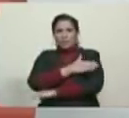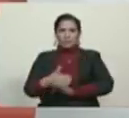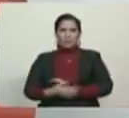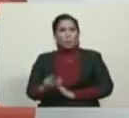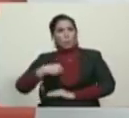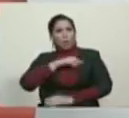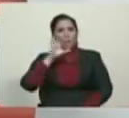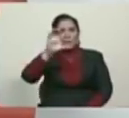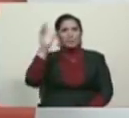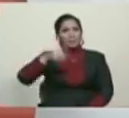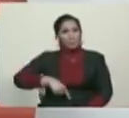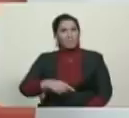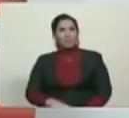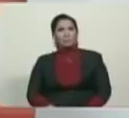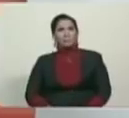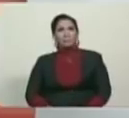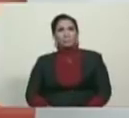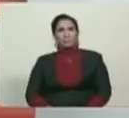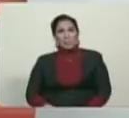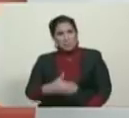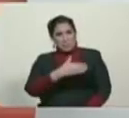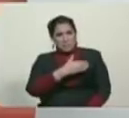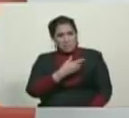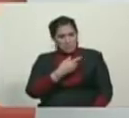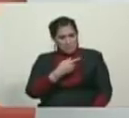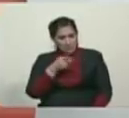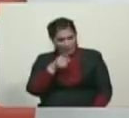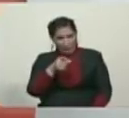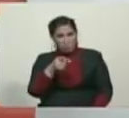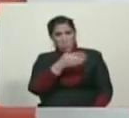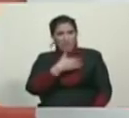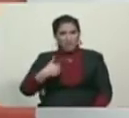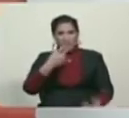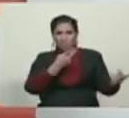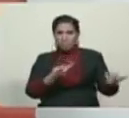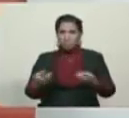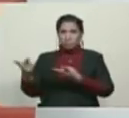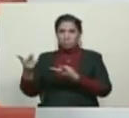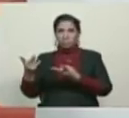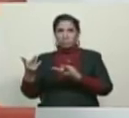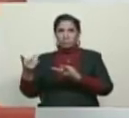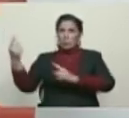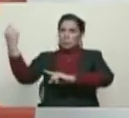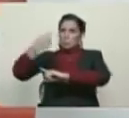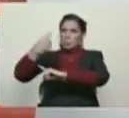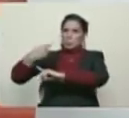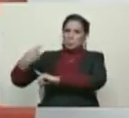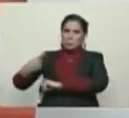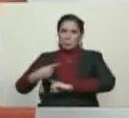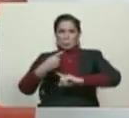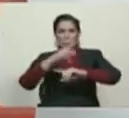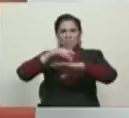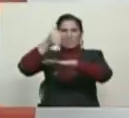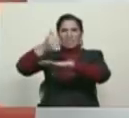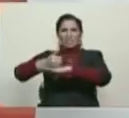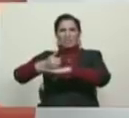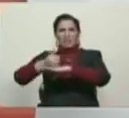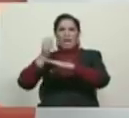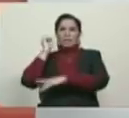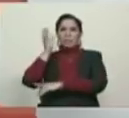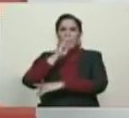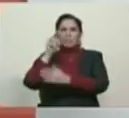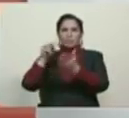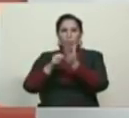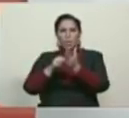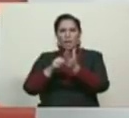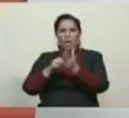nuestra patria, inclusive a quienes iban a recibir la directiva de esa Asamblea Nacional en desacato,